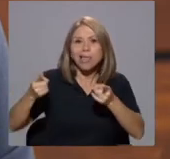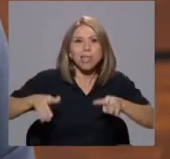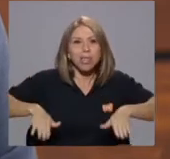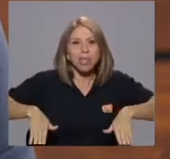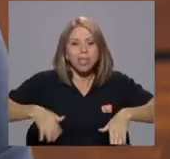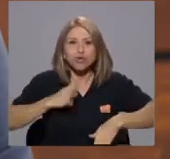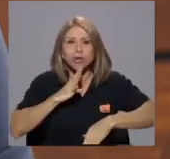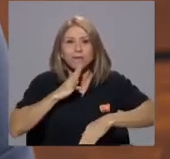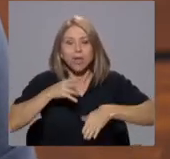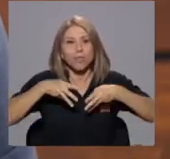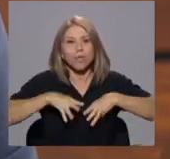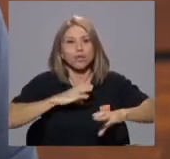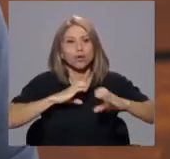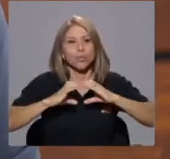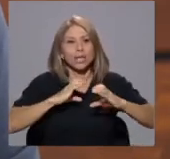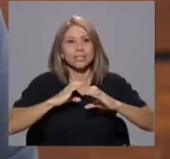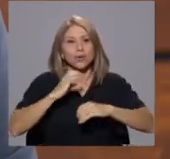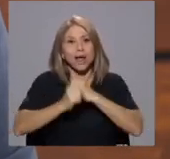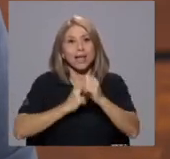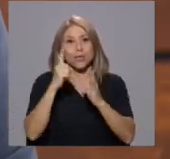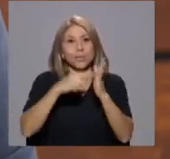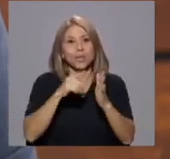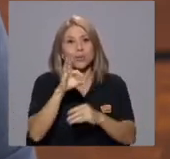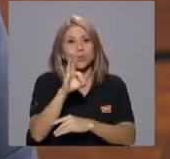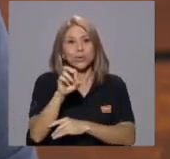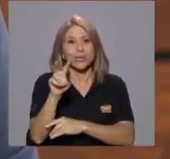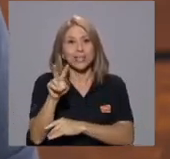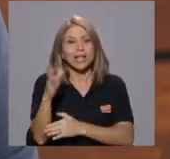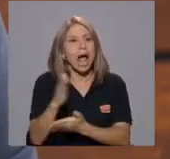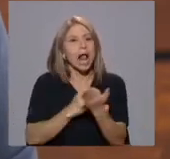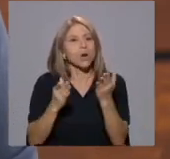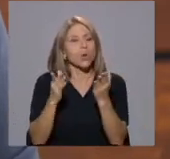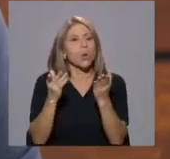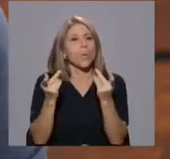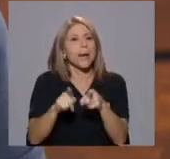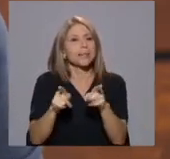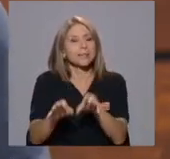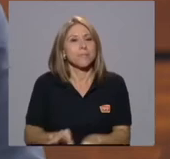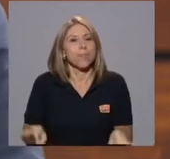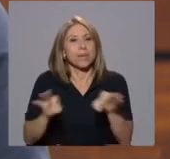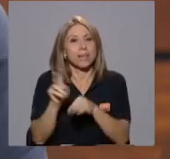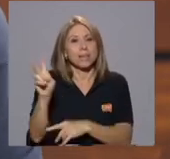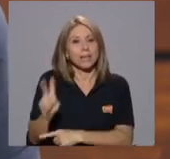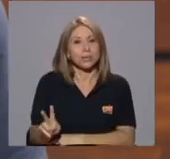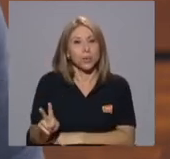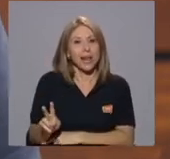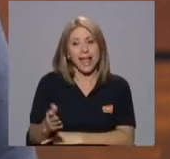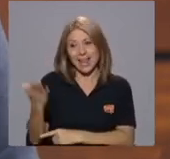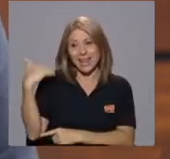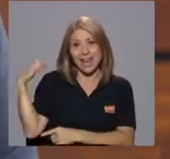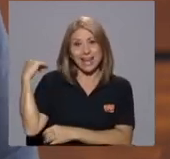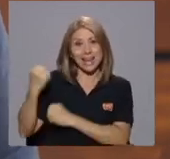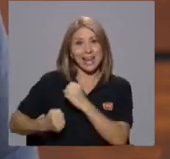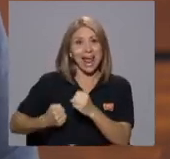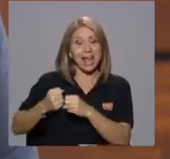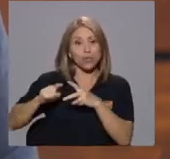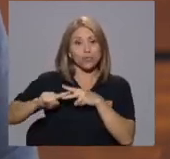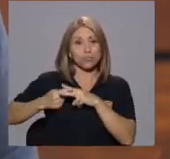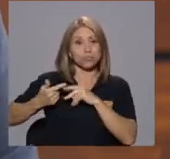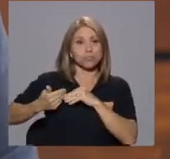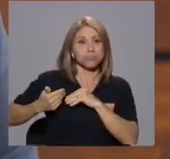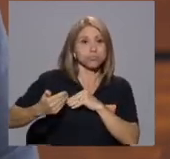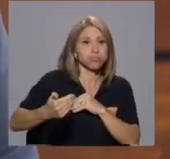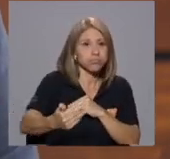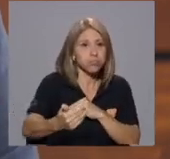que en 1992 sucede algo muy importante en Venezuela, y es a partir de ahí que se marca un rumbo que de repente yo